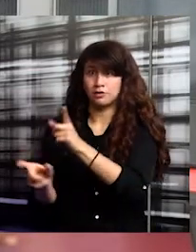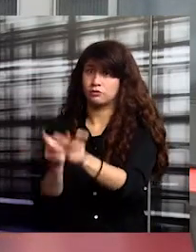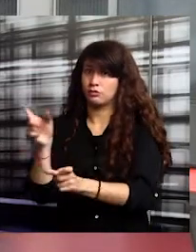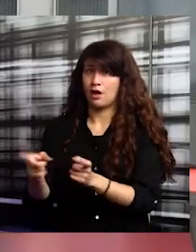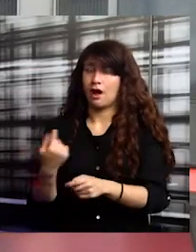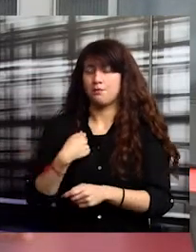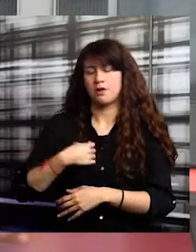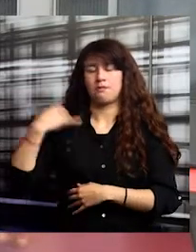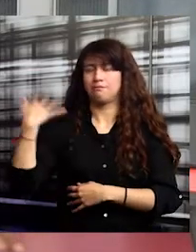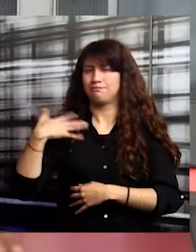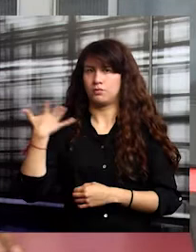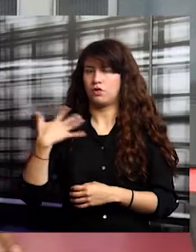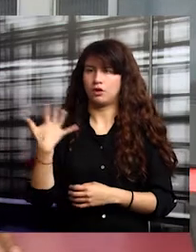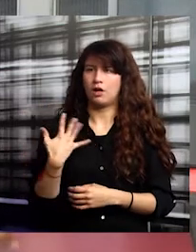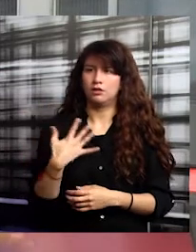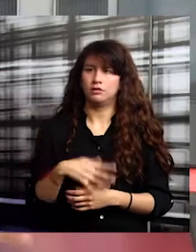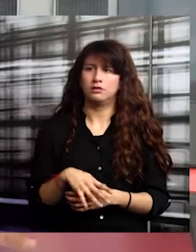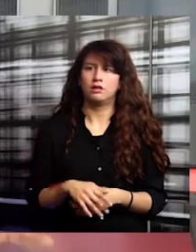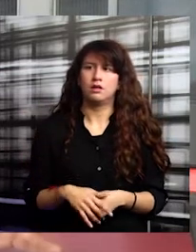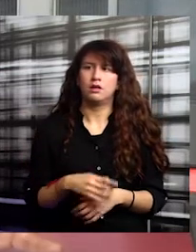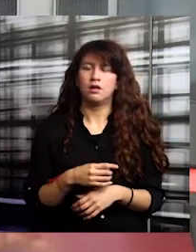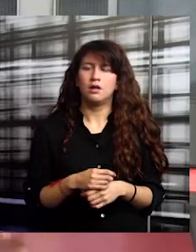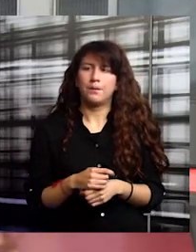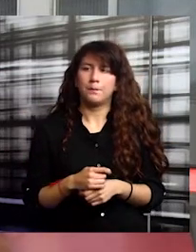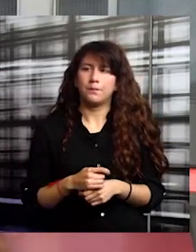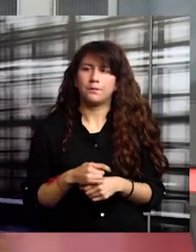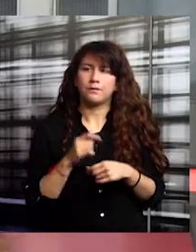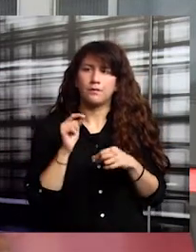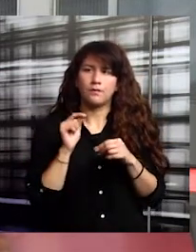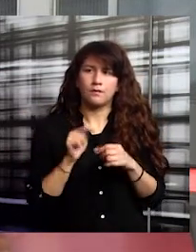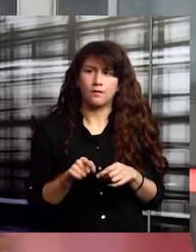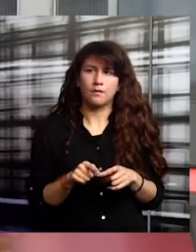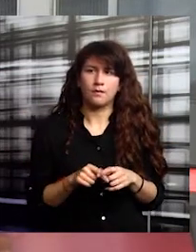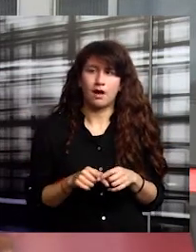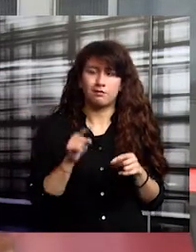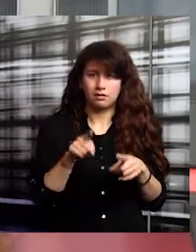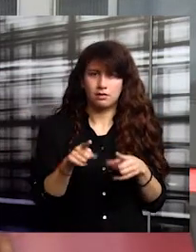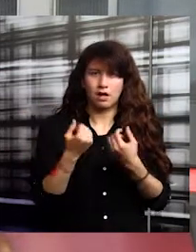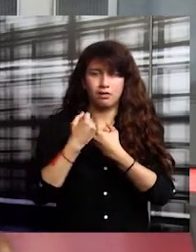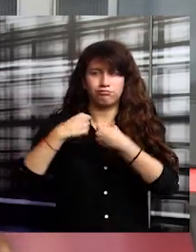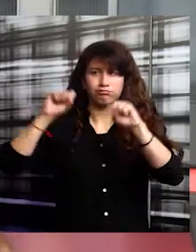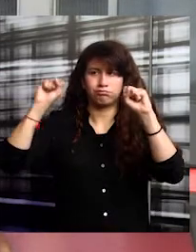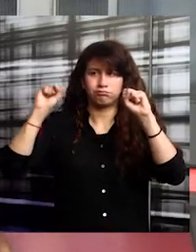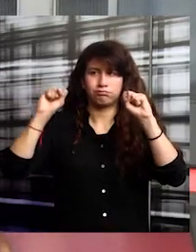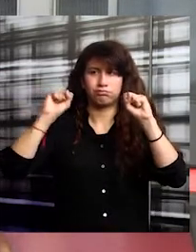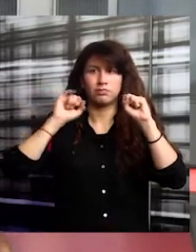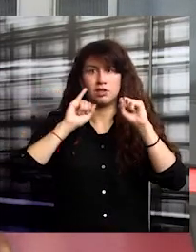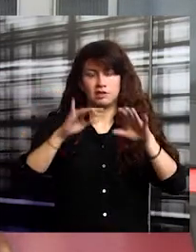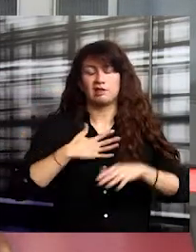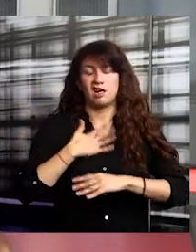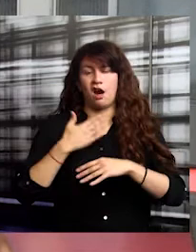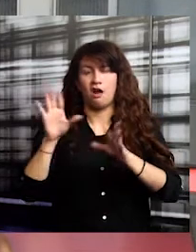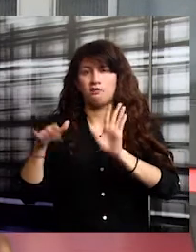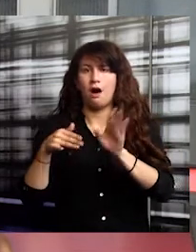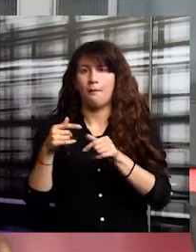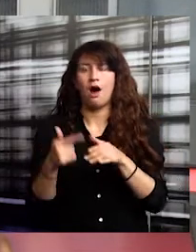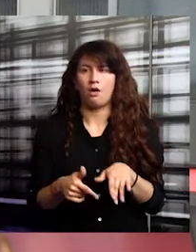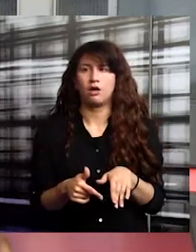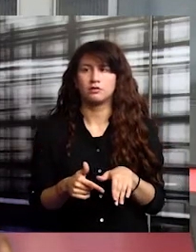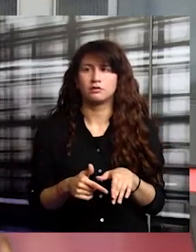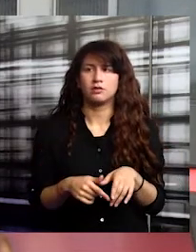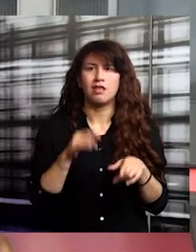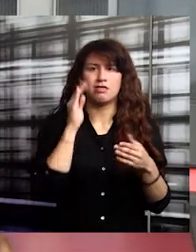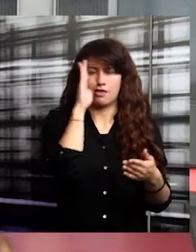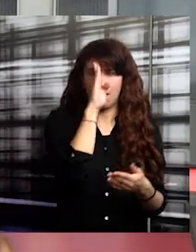Este triunfo, si se le quiere llamar así, de decidir o no el cambio de la Constitución, no es de los